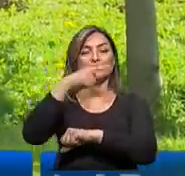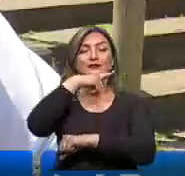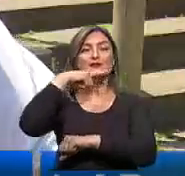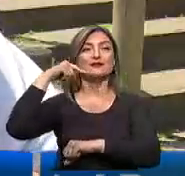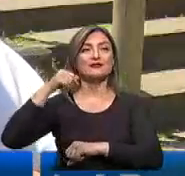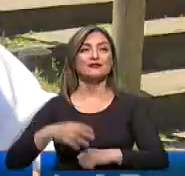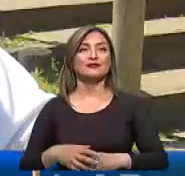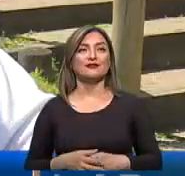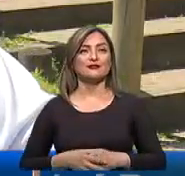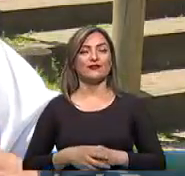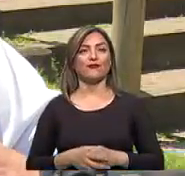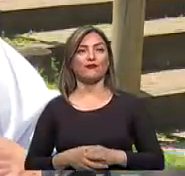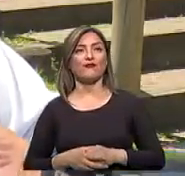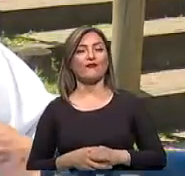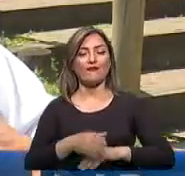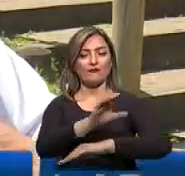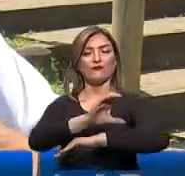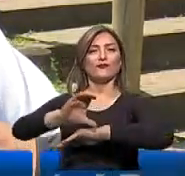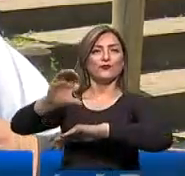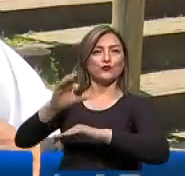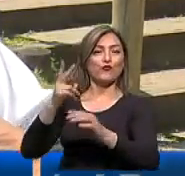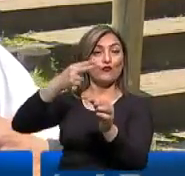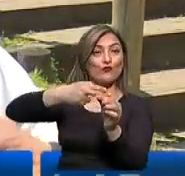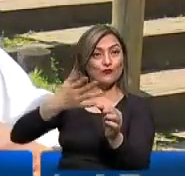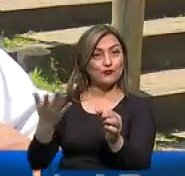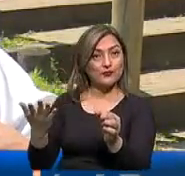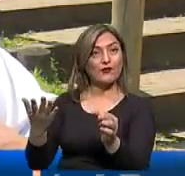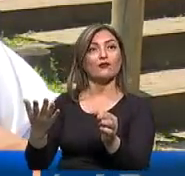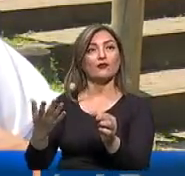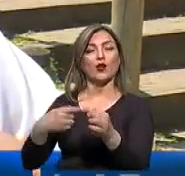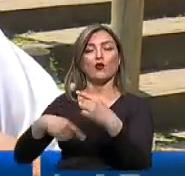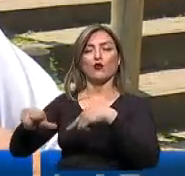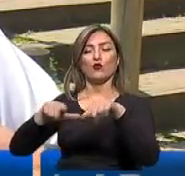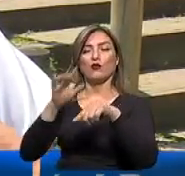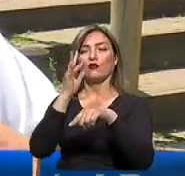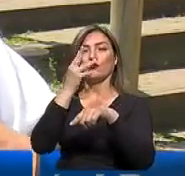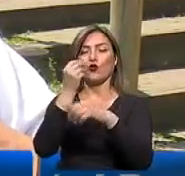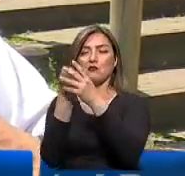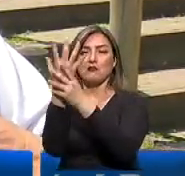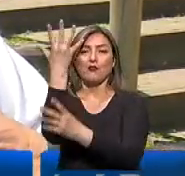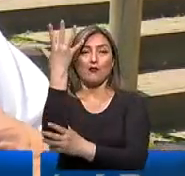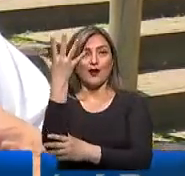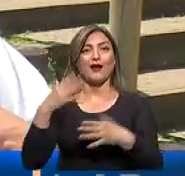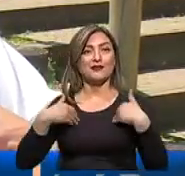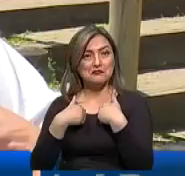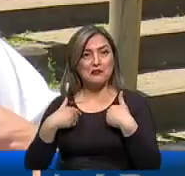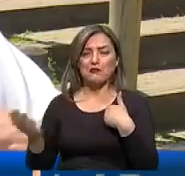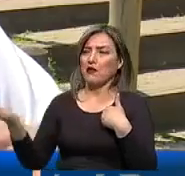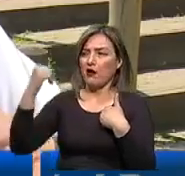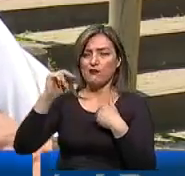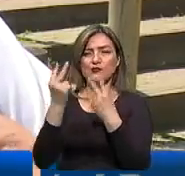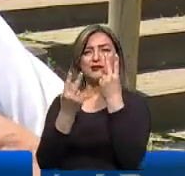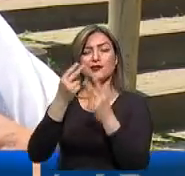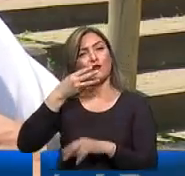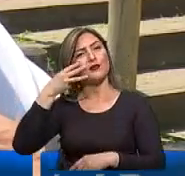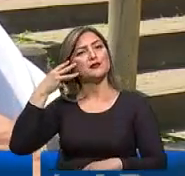feriado. Ah, que salgan a los bosques, que salgan a reservas de flora y fauna que tenemos, que se dirijan mucho a la